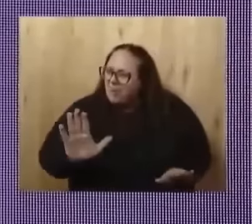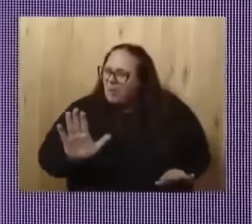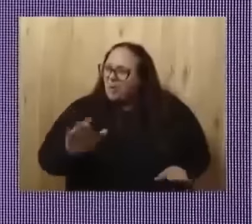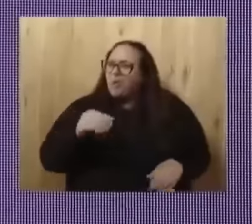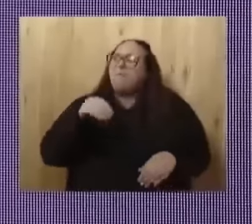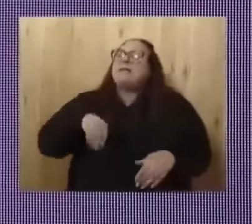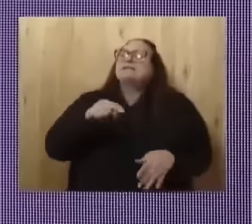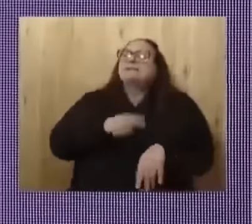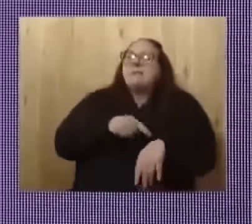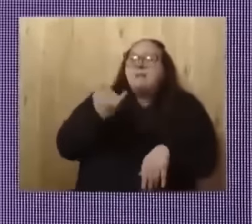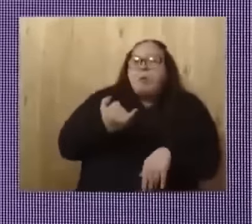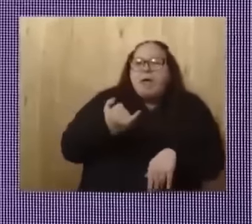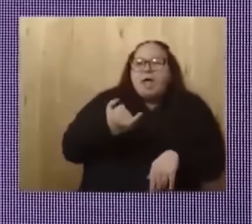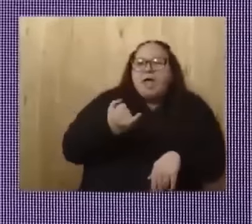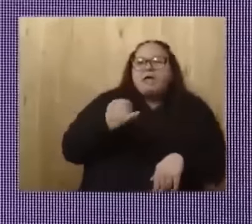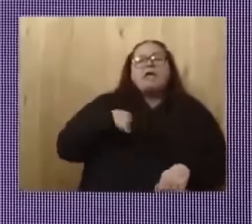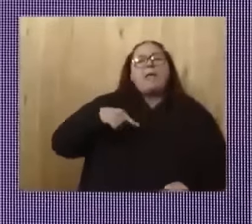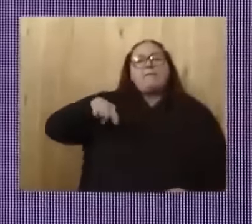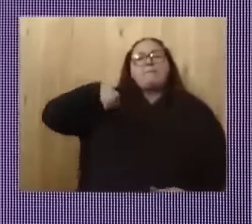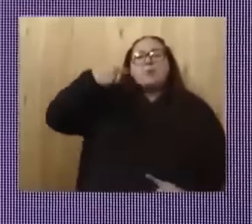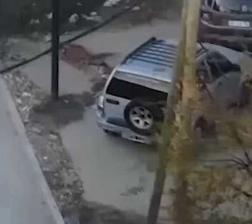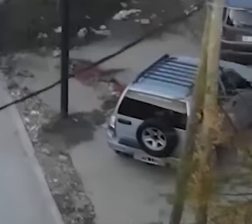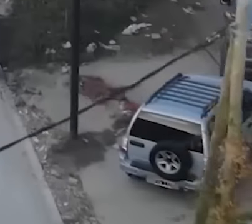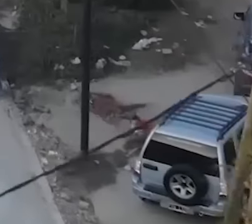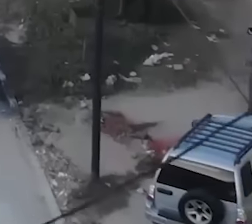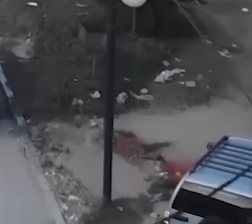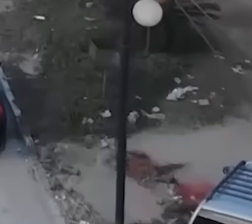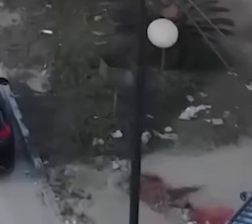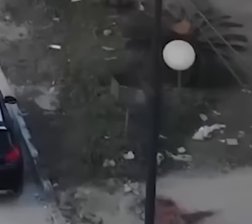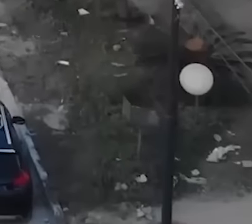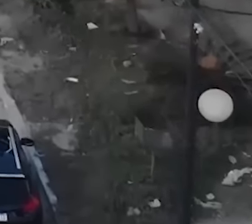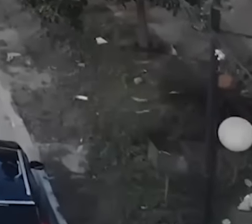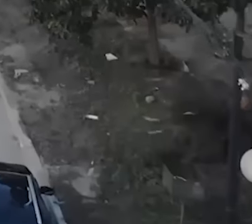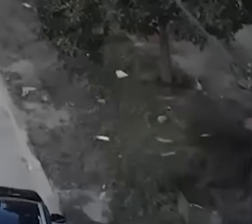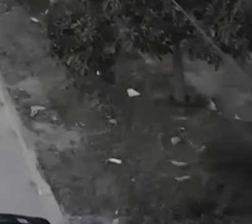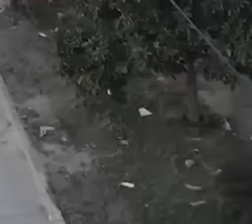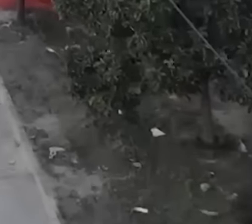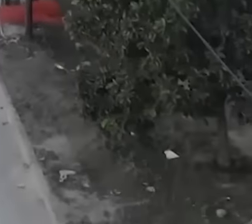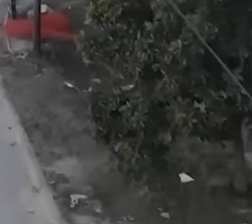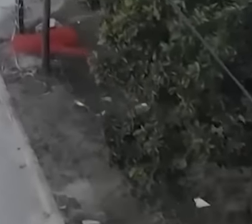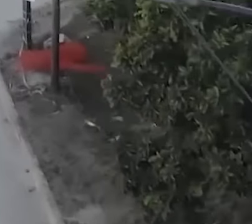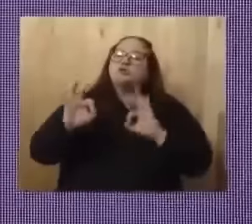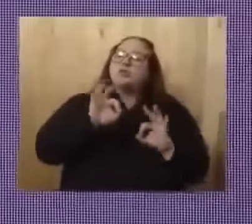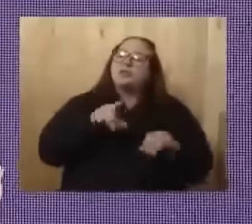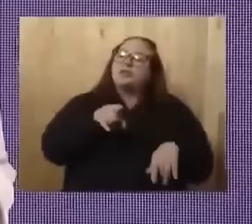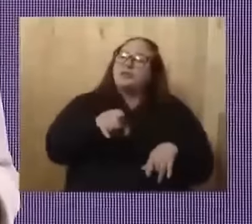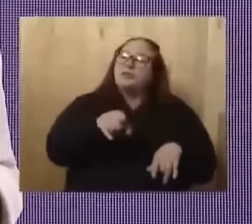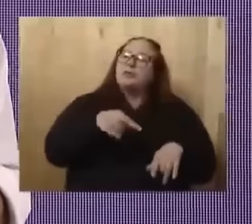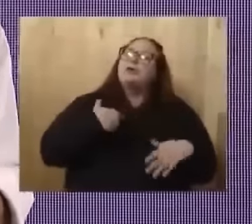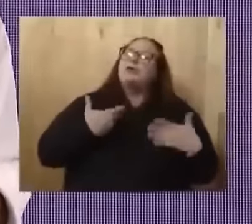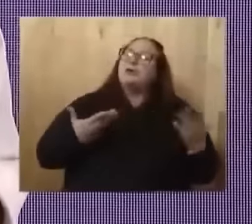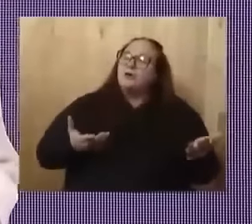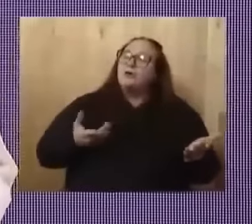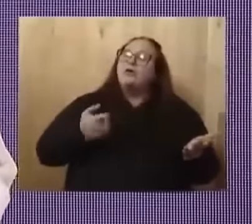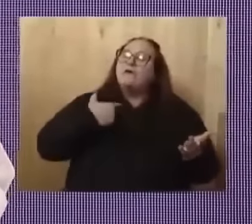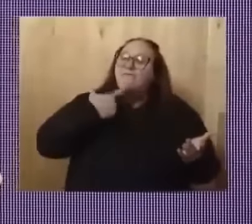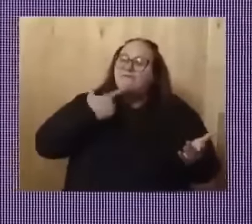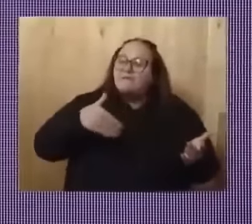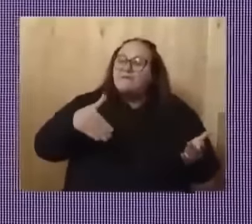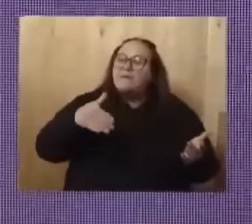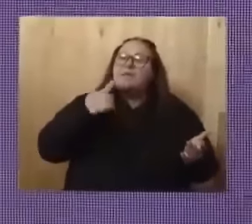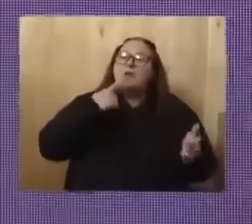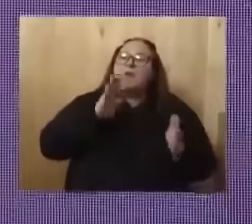próxima gestión vamos a asfaltar 1.000 nuevas cuadras y vamos a poder tener una